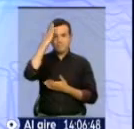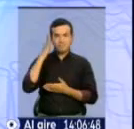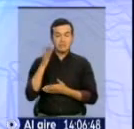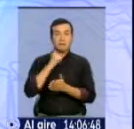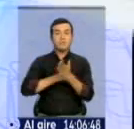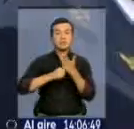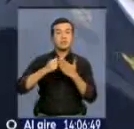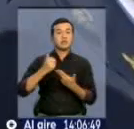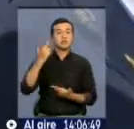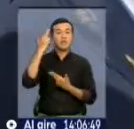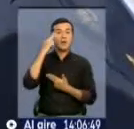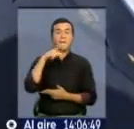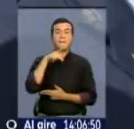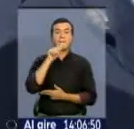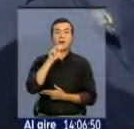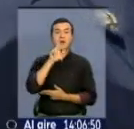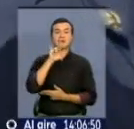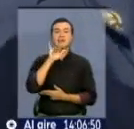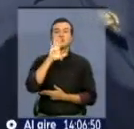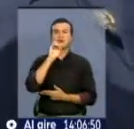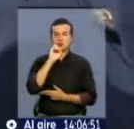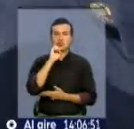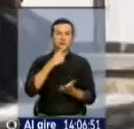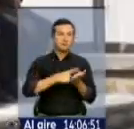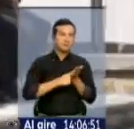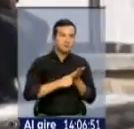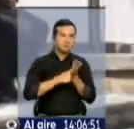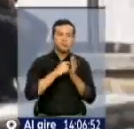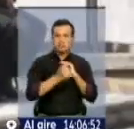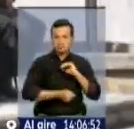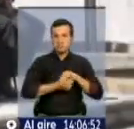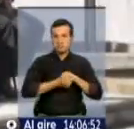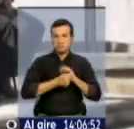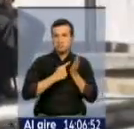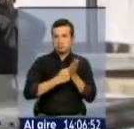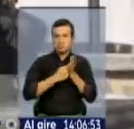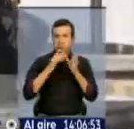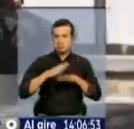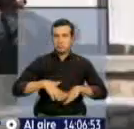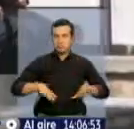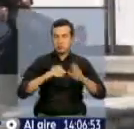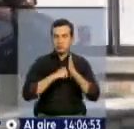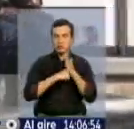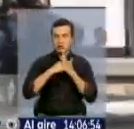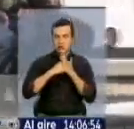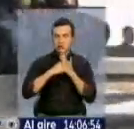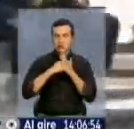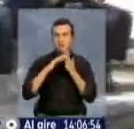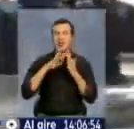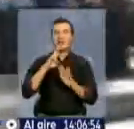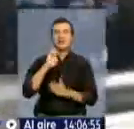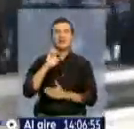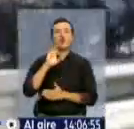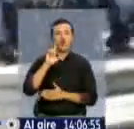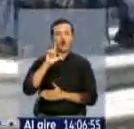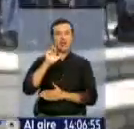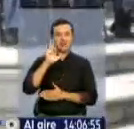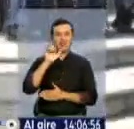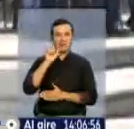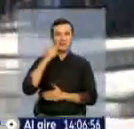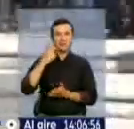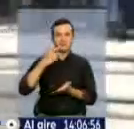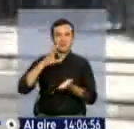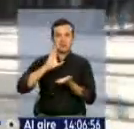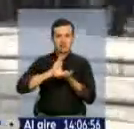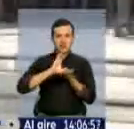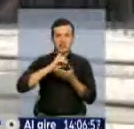Defensa, Patricio Zambrano, mantuvieron una reunión de carácter reservado en el complejo ministerial de La Recoleta, en el centro de Quito. Según